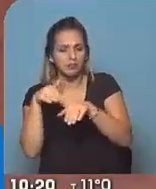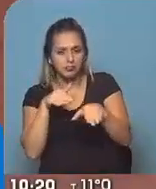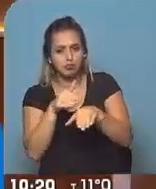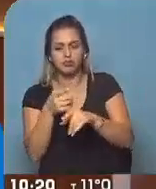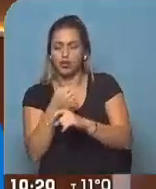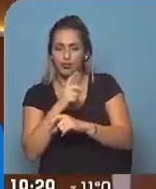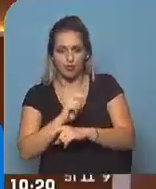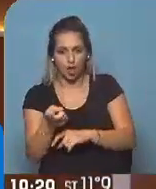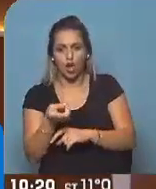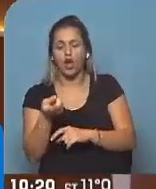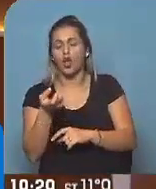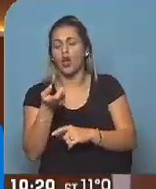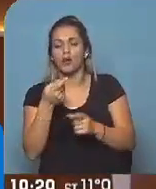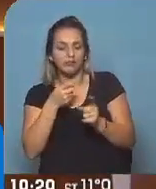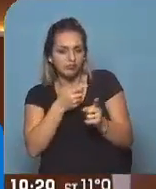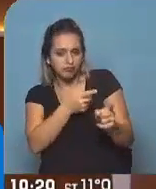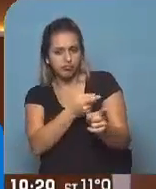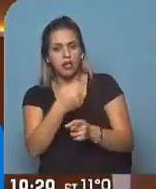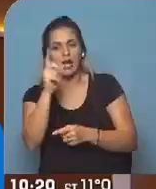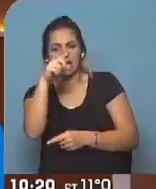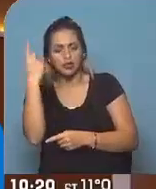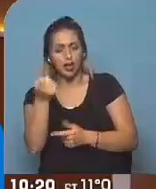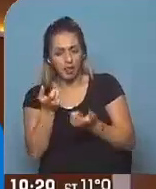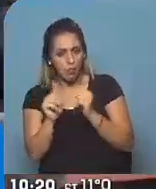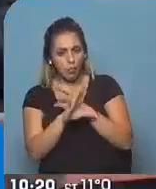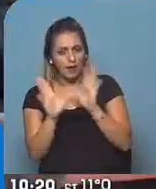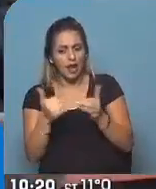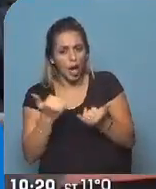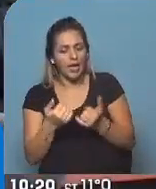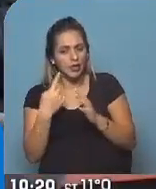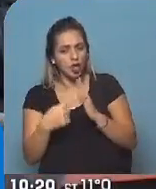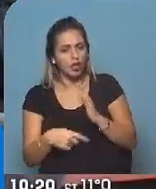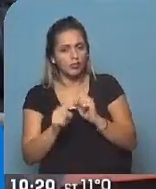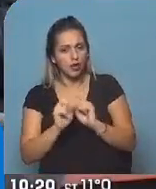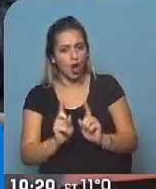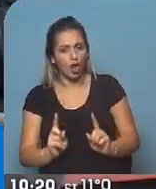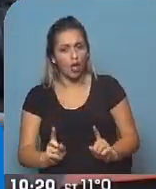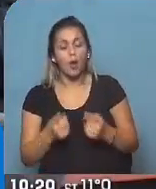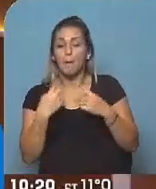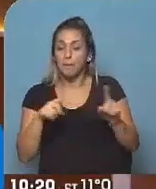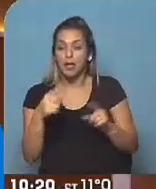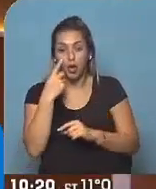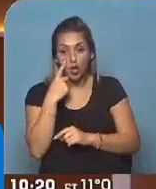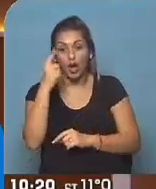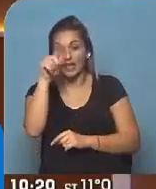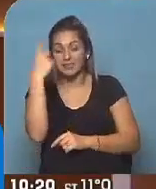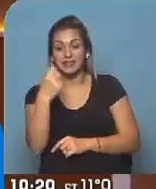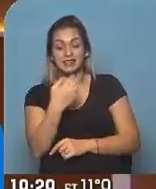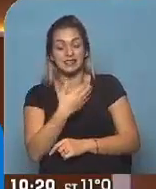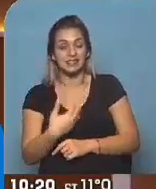terrorismo a nivel nacional. Está muy, muy claro. Ahora, el Estado no puede darse el lujo de